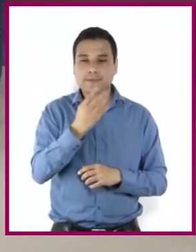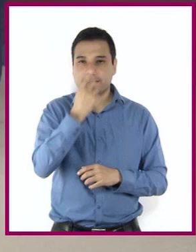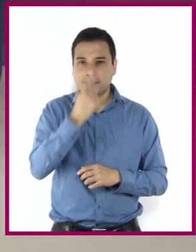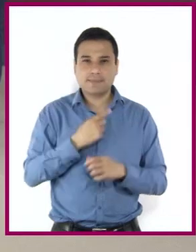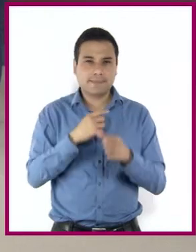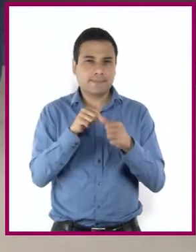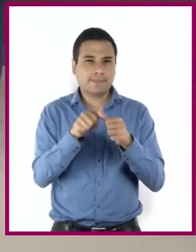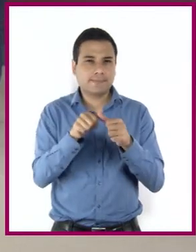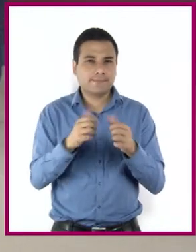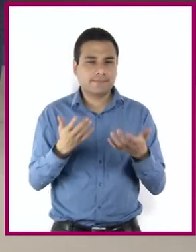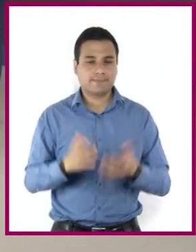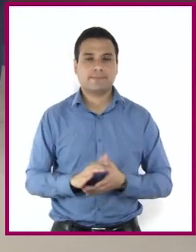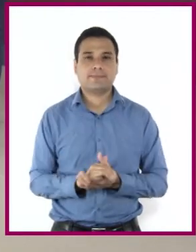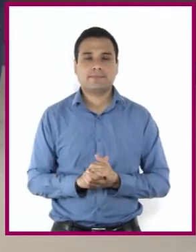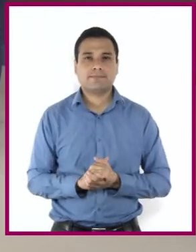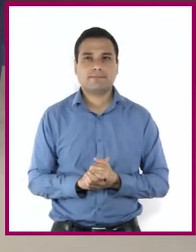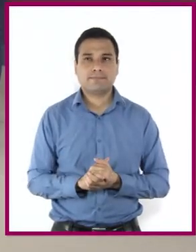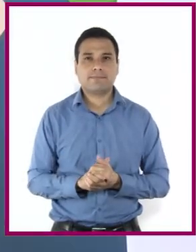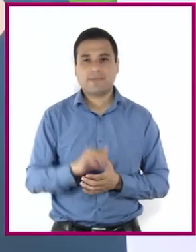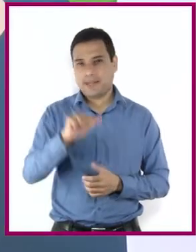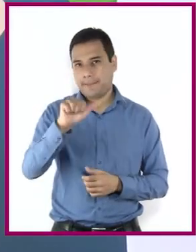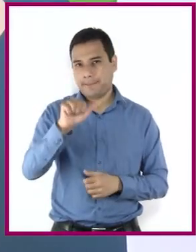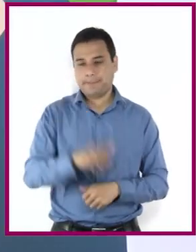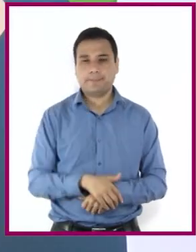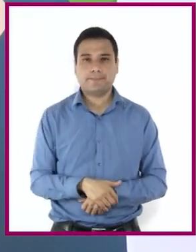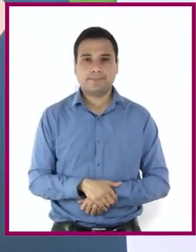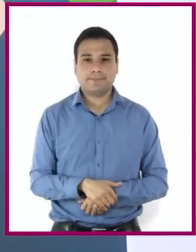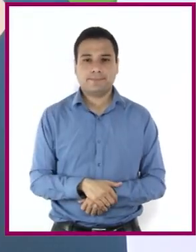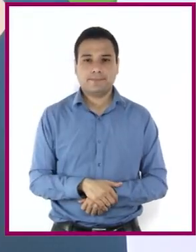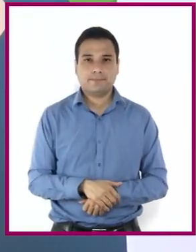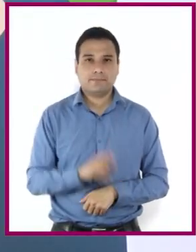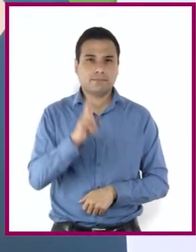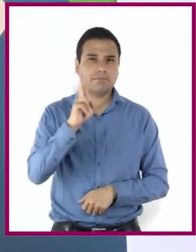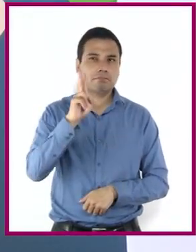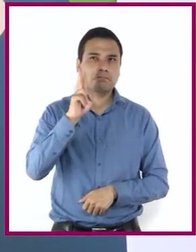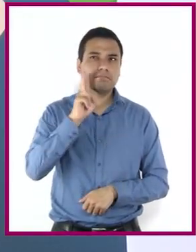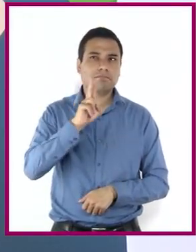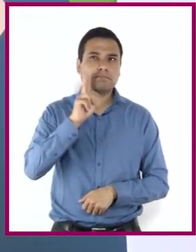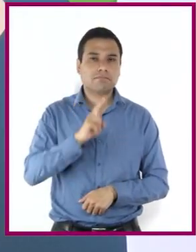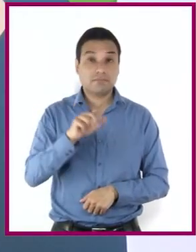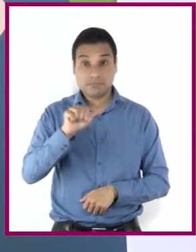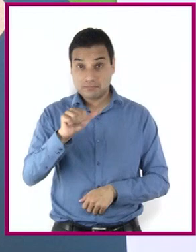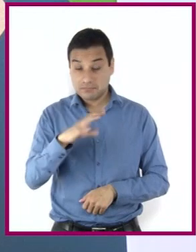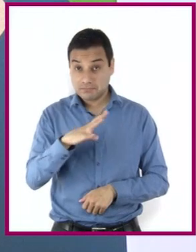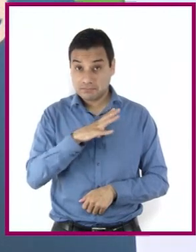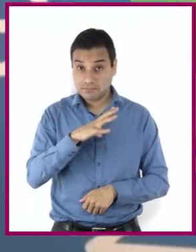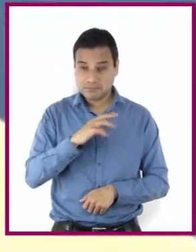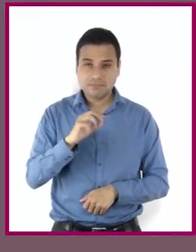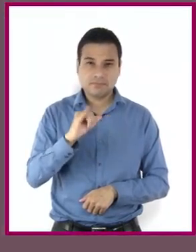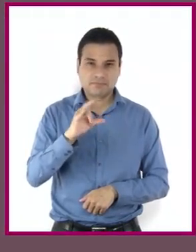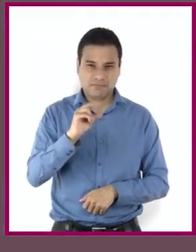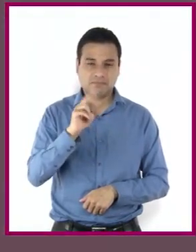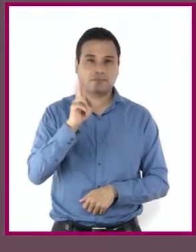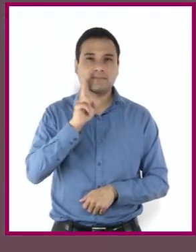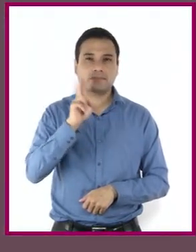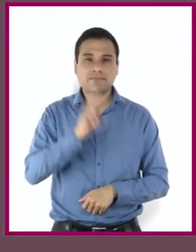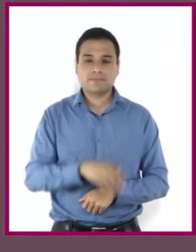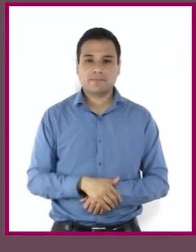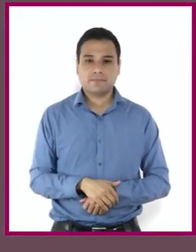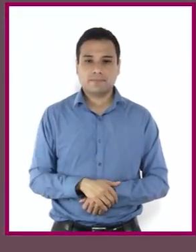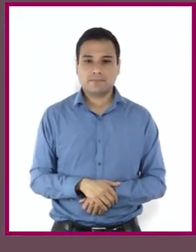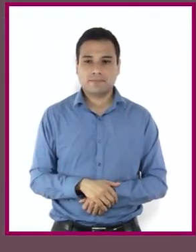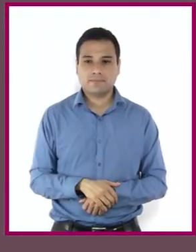letra. Elijo la A. Veamos cuántas A existen en nuestro tablero. ¡Qué